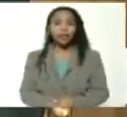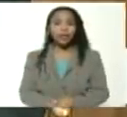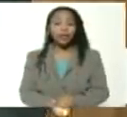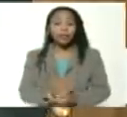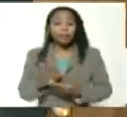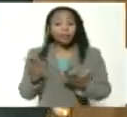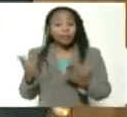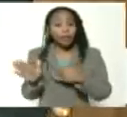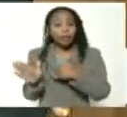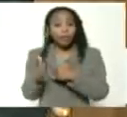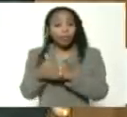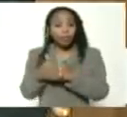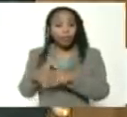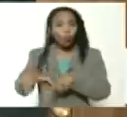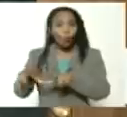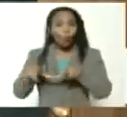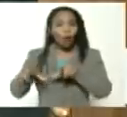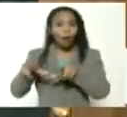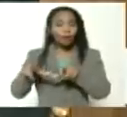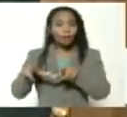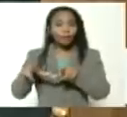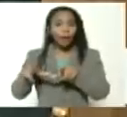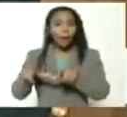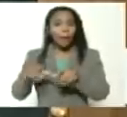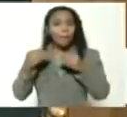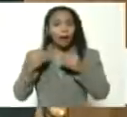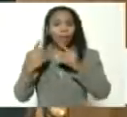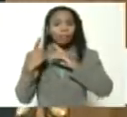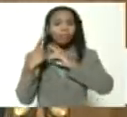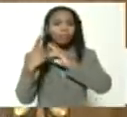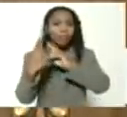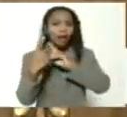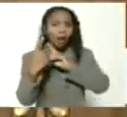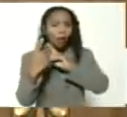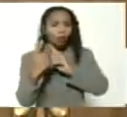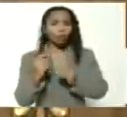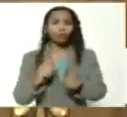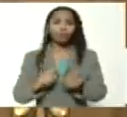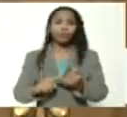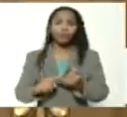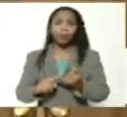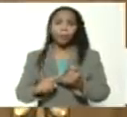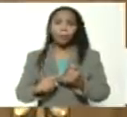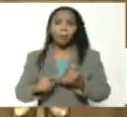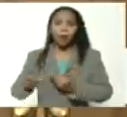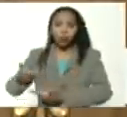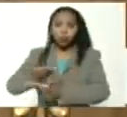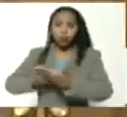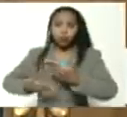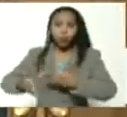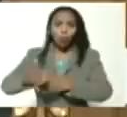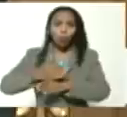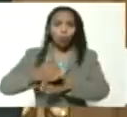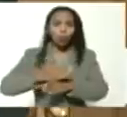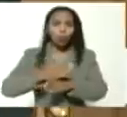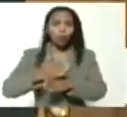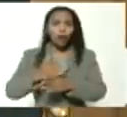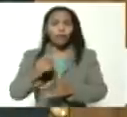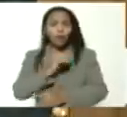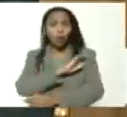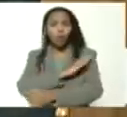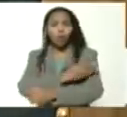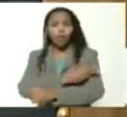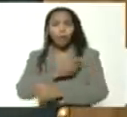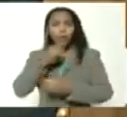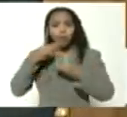prácticamente cerró espacios para el diálogo, para la cooperación entre poderes públicos, y